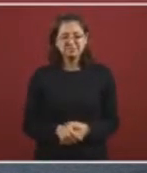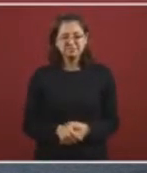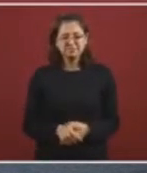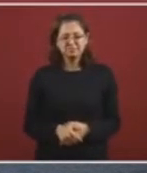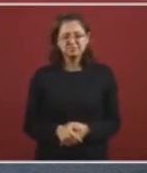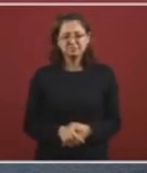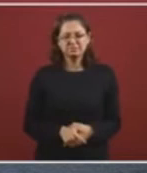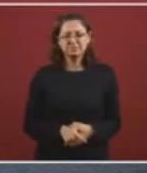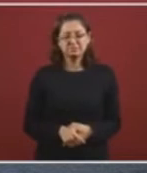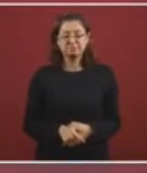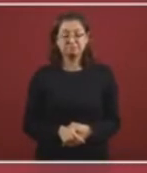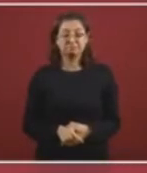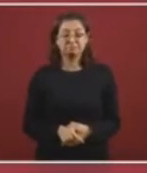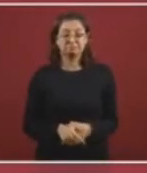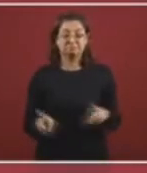Entonces, cambiar eso